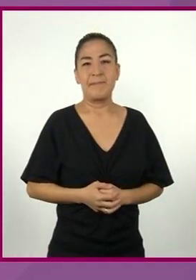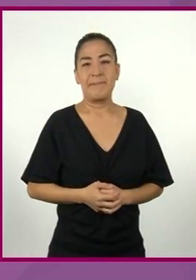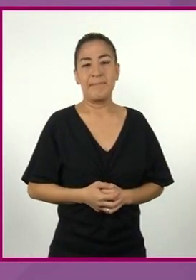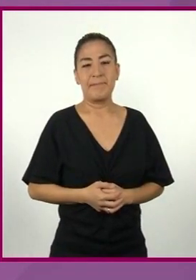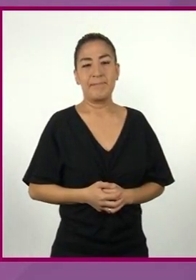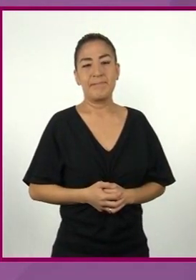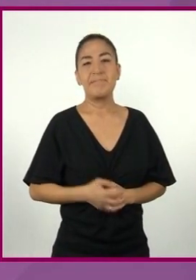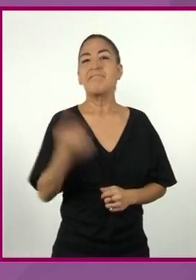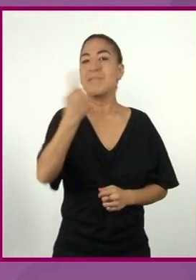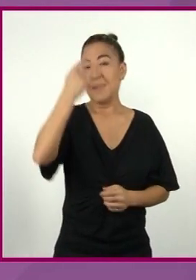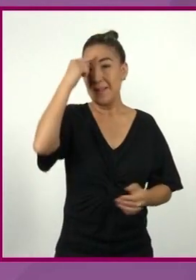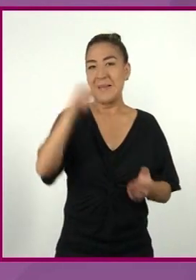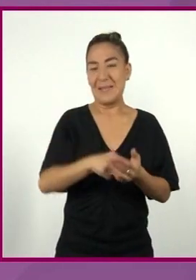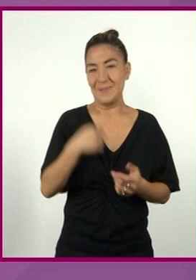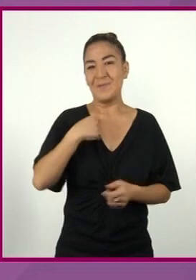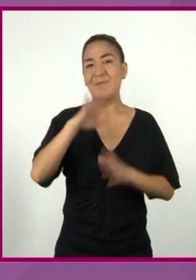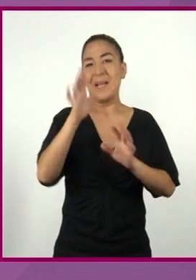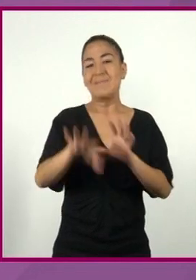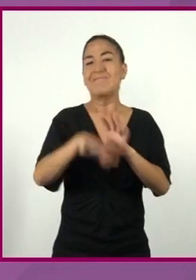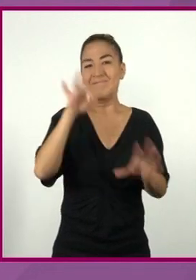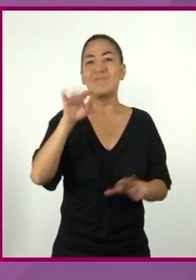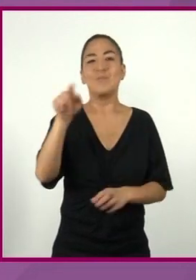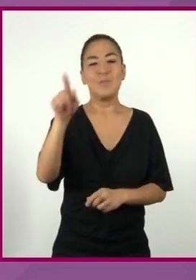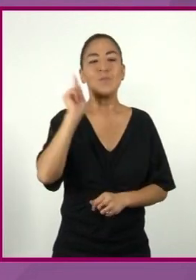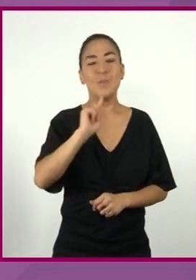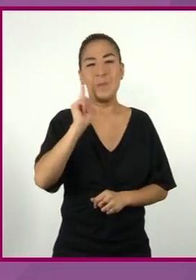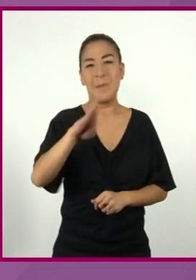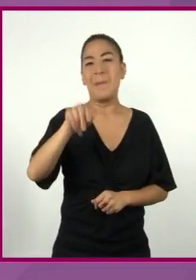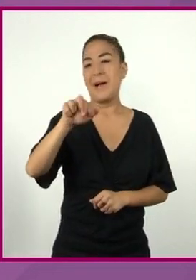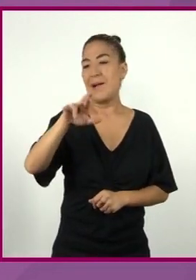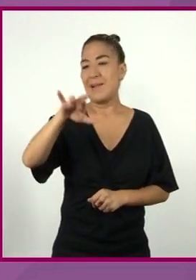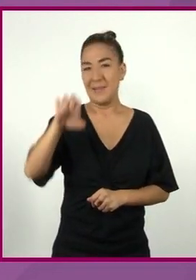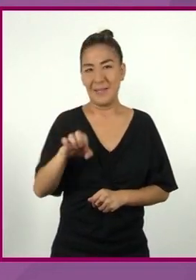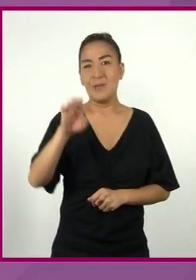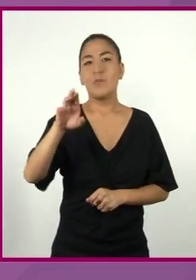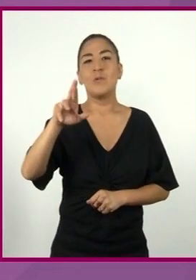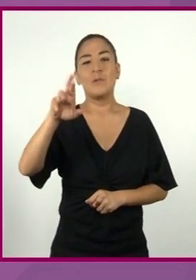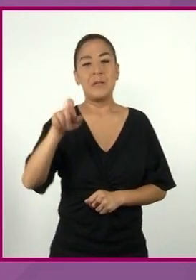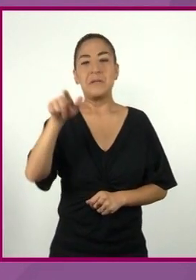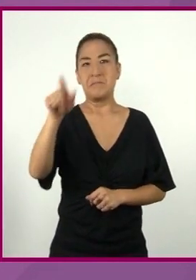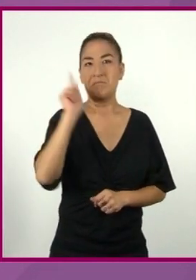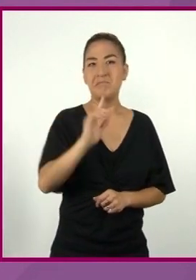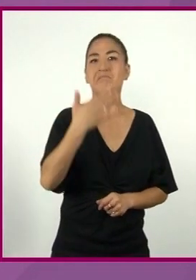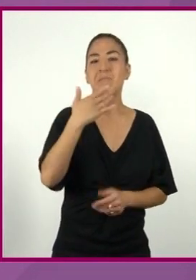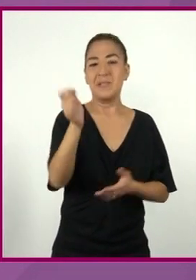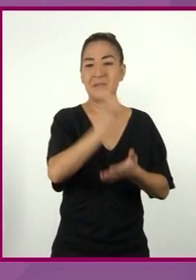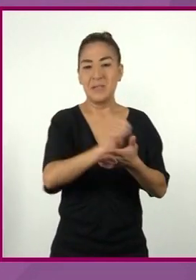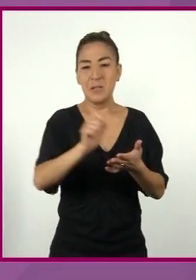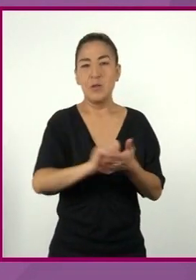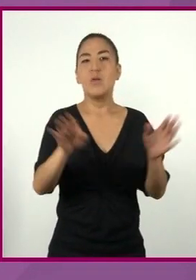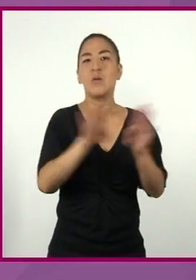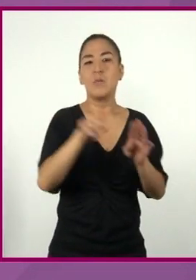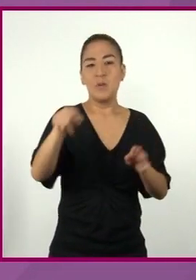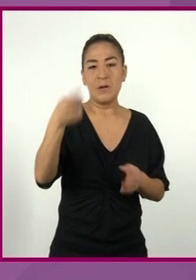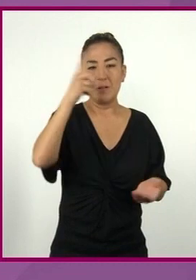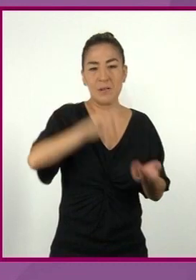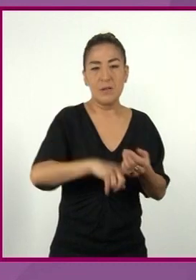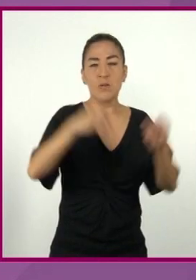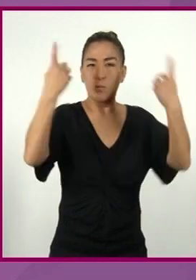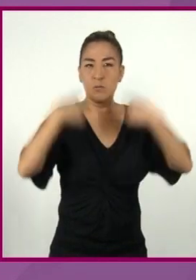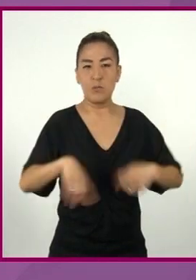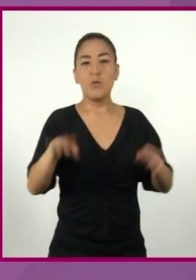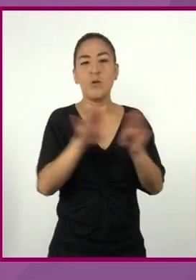¿Qué creen? Yo me decidí por Marie Curie. Me enteré de que su ataúd está emplomado. O sea, está cubierto de plomo, porque su cuerpo